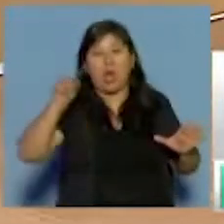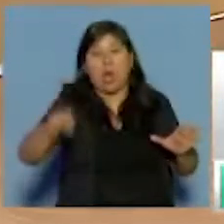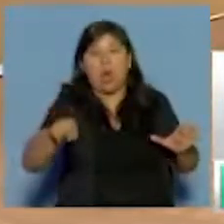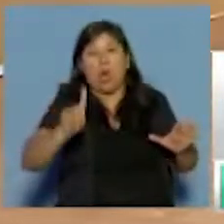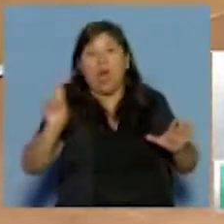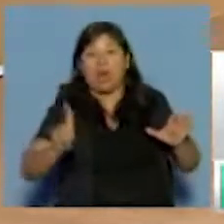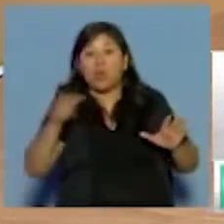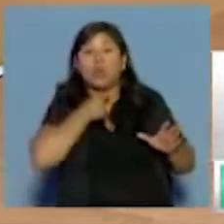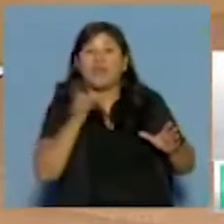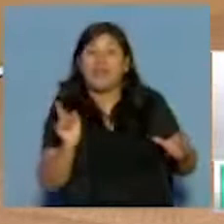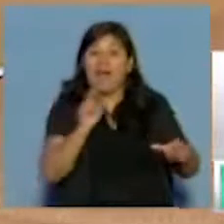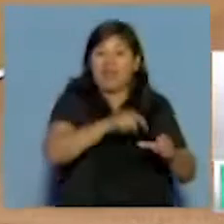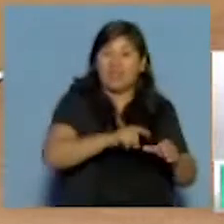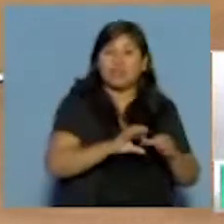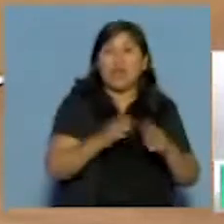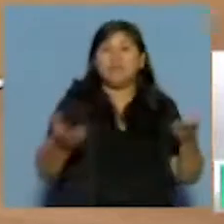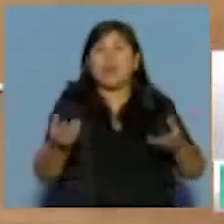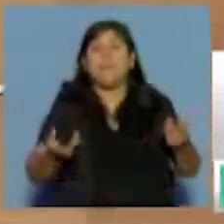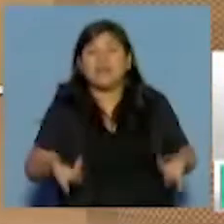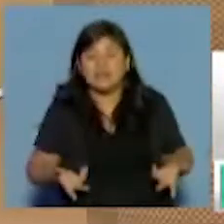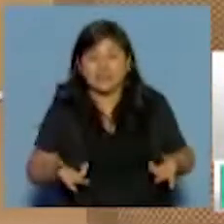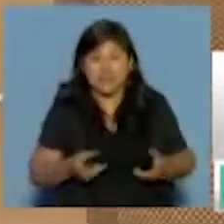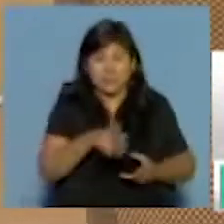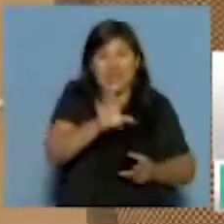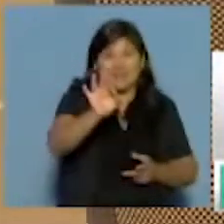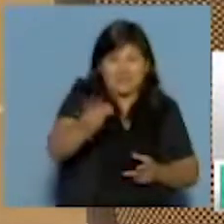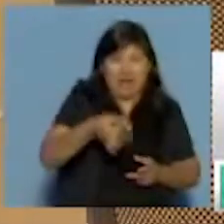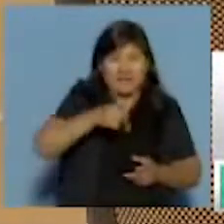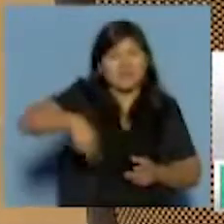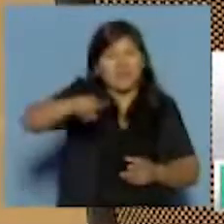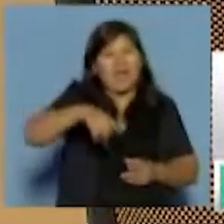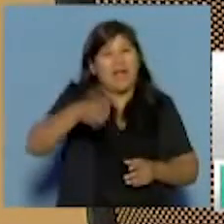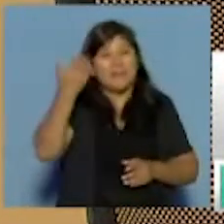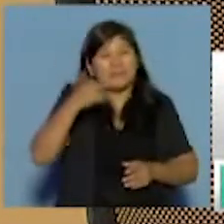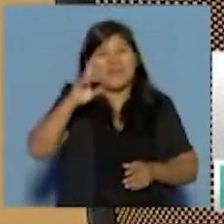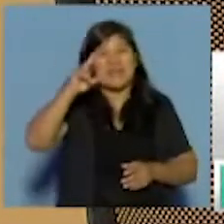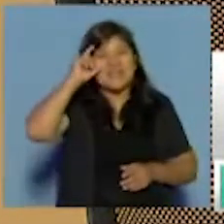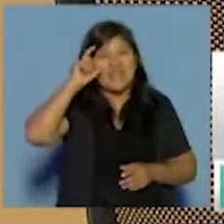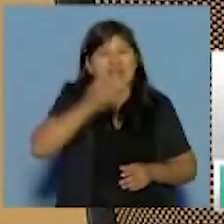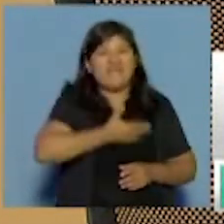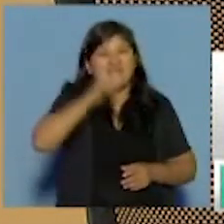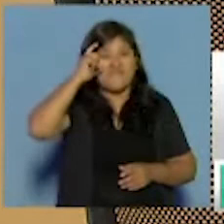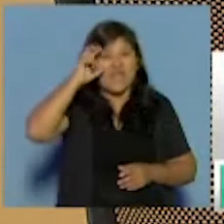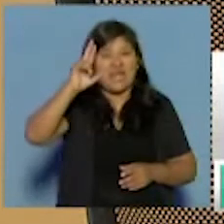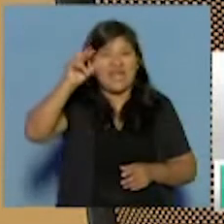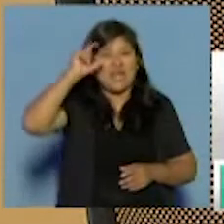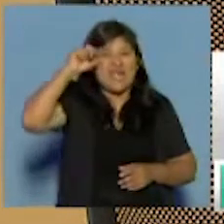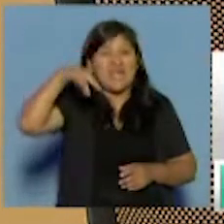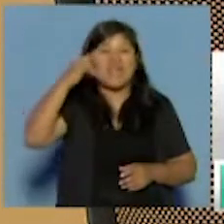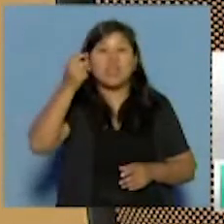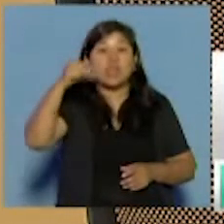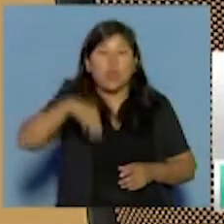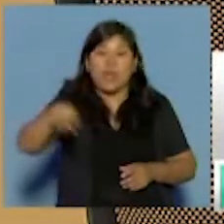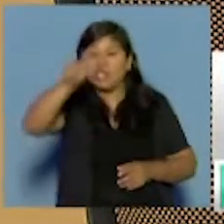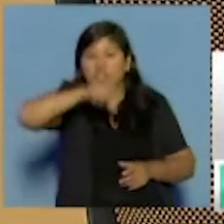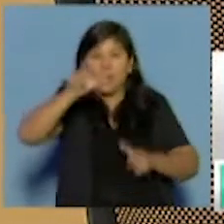como saben se hizo un referéndum que era un referéndum ilegal era un referéndum muy doméstico casero porque no era legal entonces dos millones